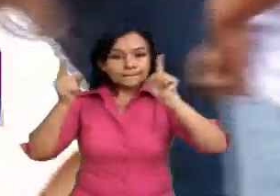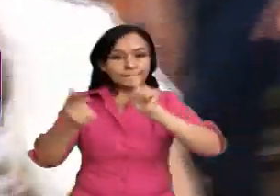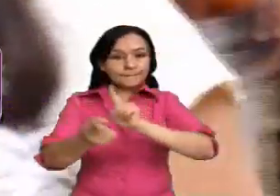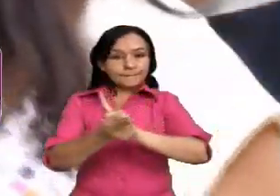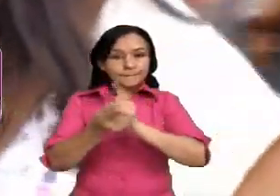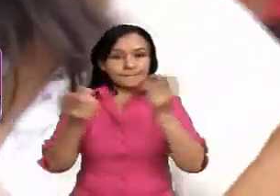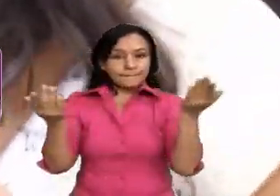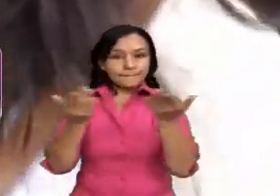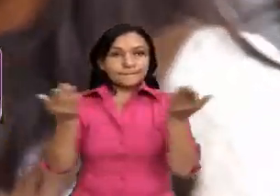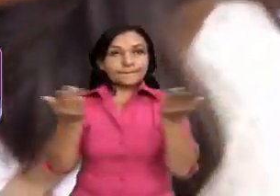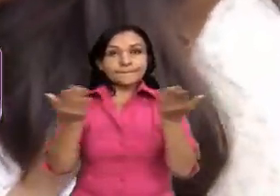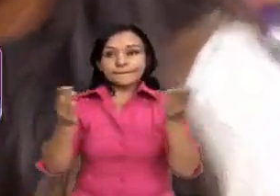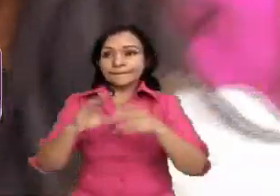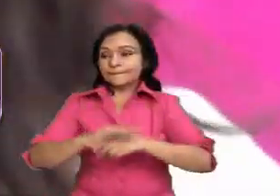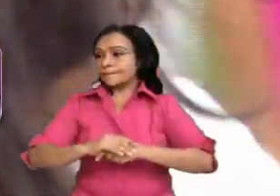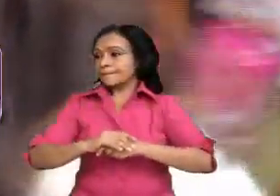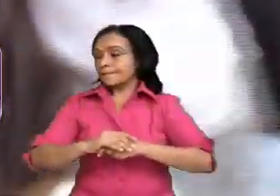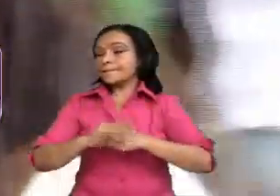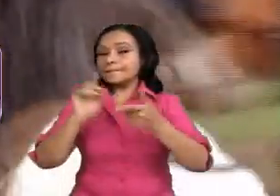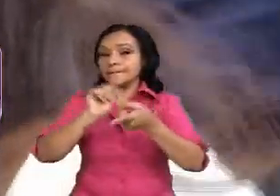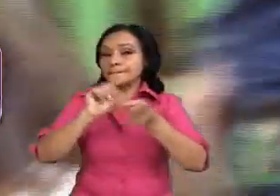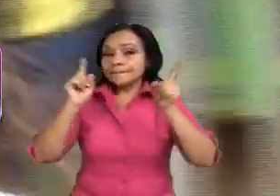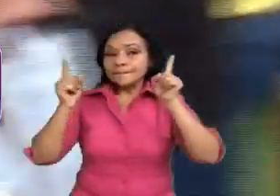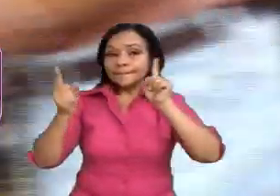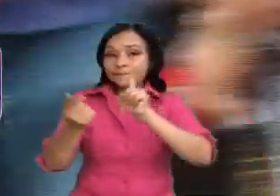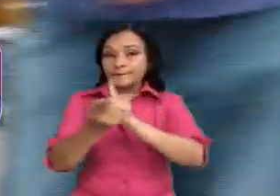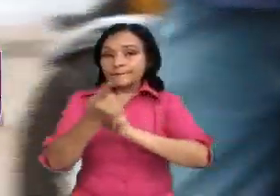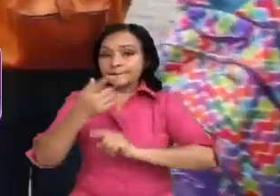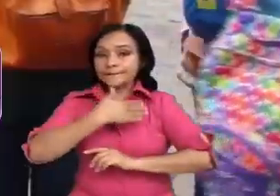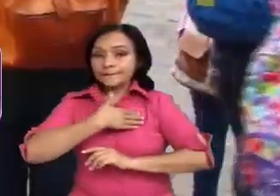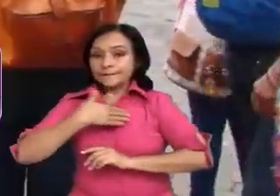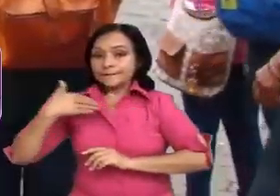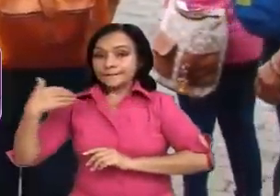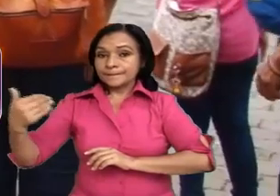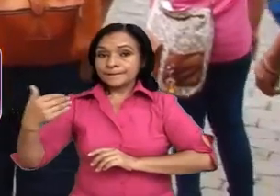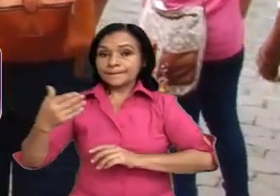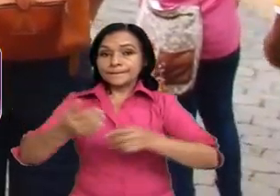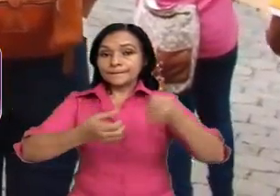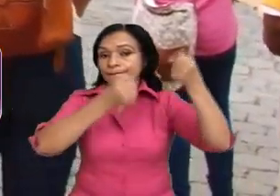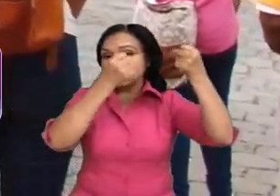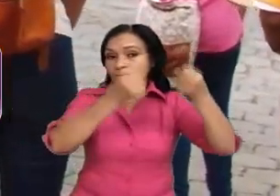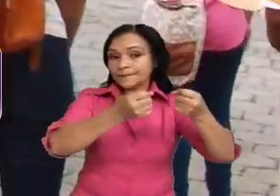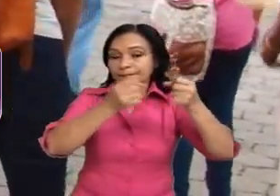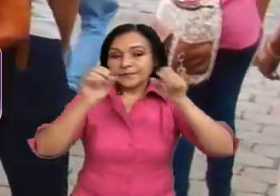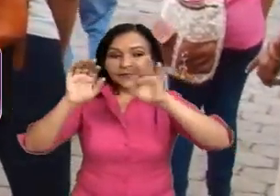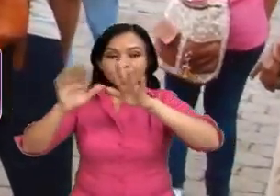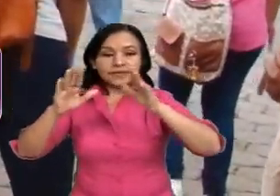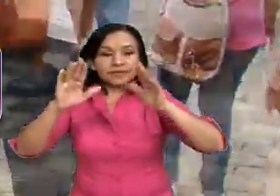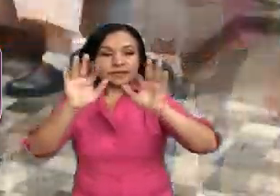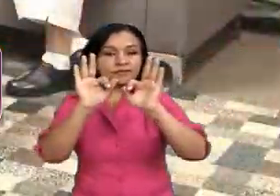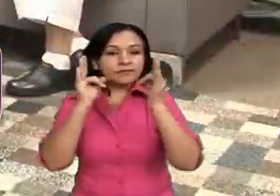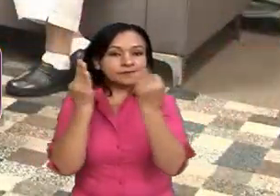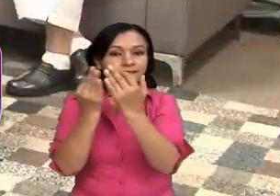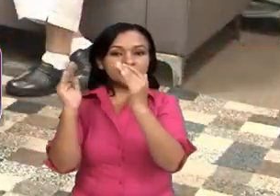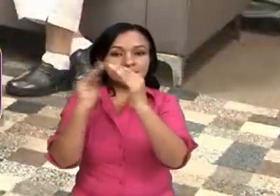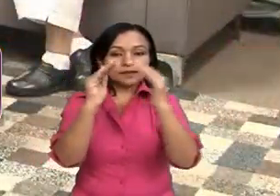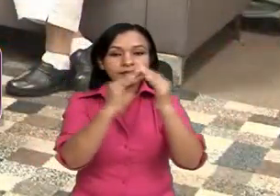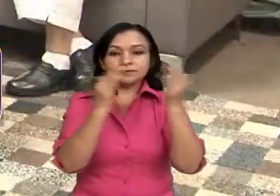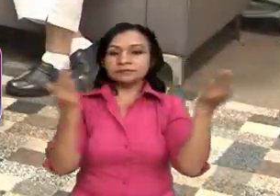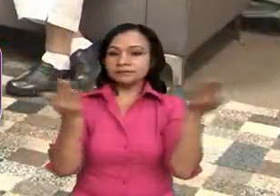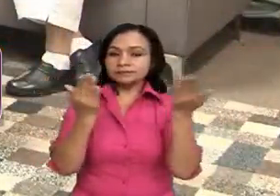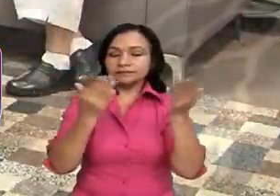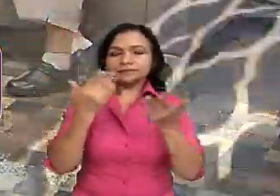Entonces, transformaciones que sin duda alguna se traducen en mejoría para los hogares y para las familias. ¿Cómo podemos comprender esa realidad